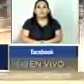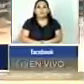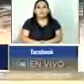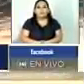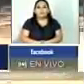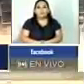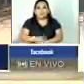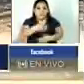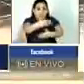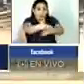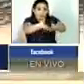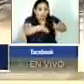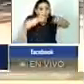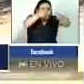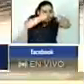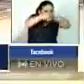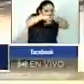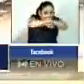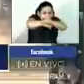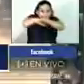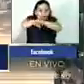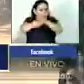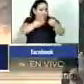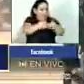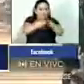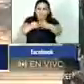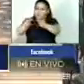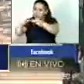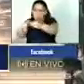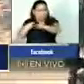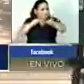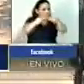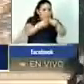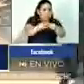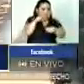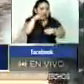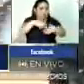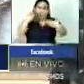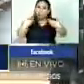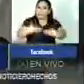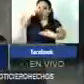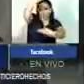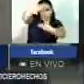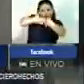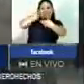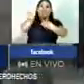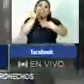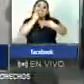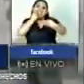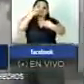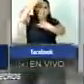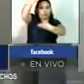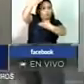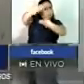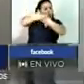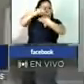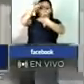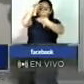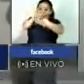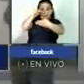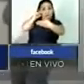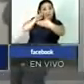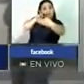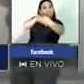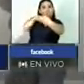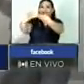Las celdas donde permanecen los internos de distintos grupos delincuenciales serán selladas con placas metálicas para no permitir la visibilidad